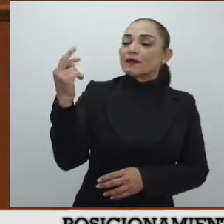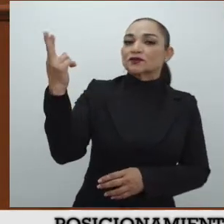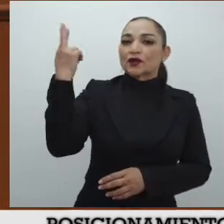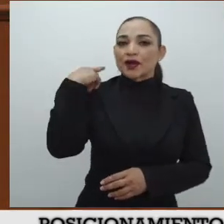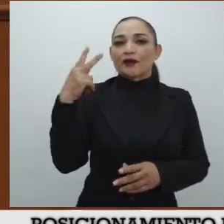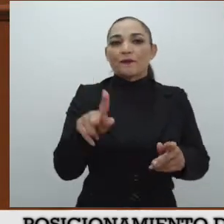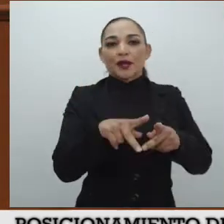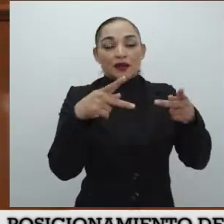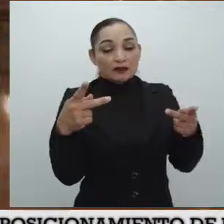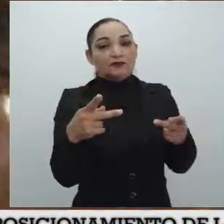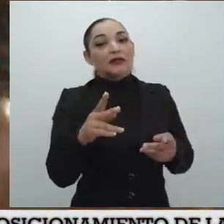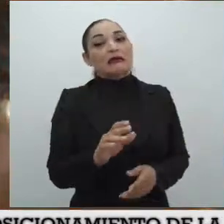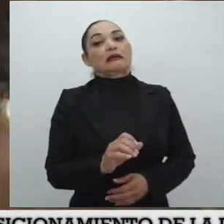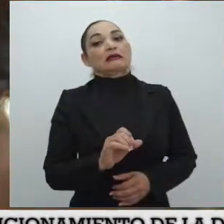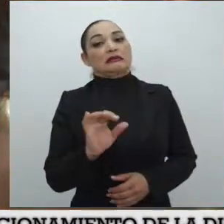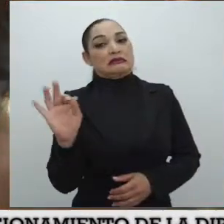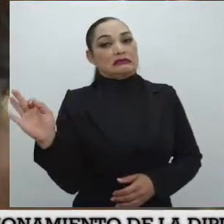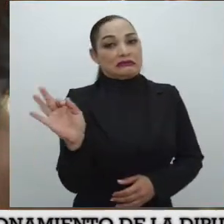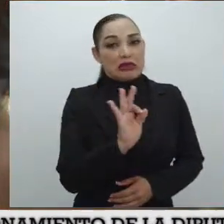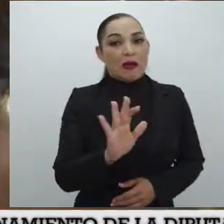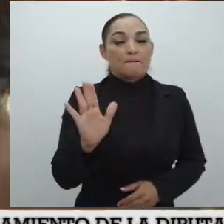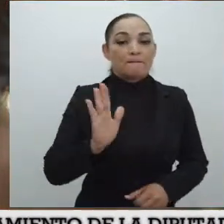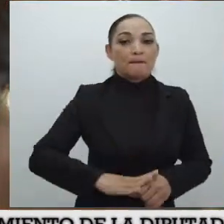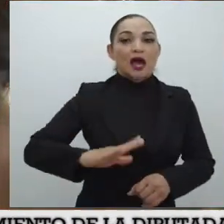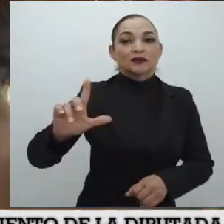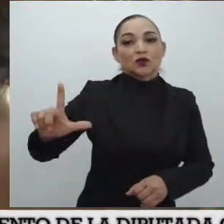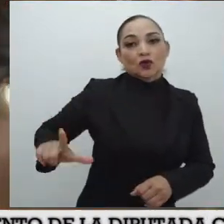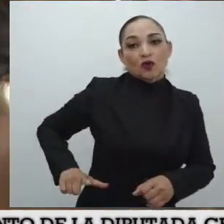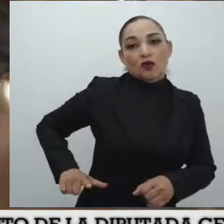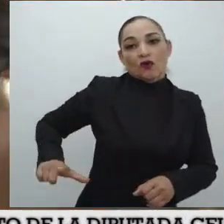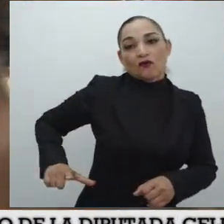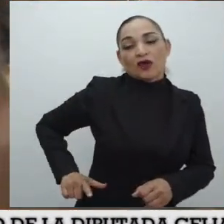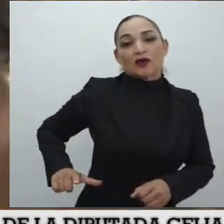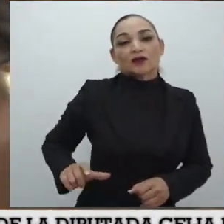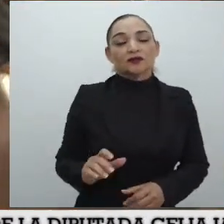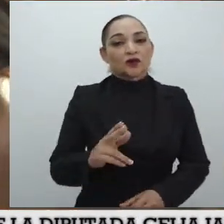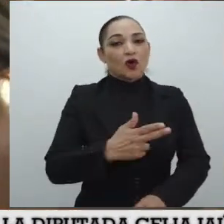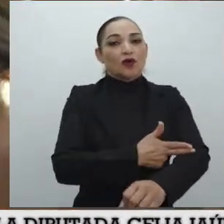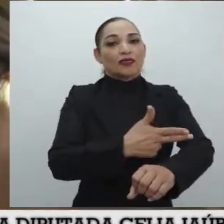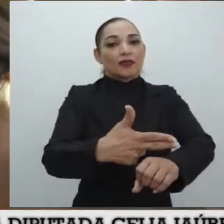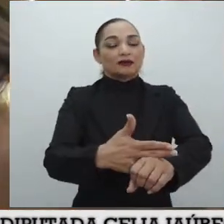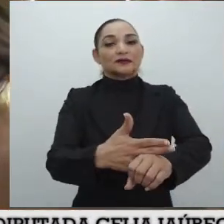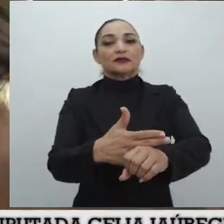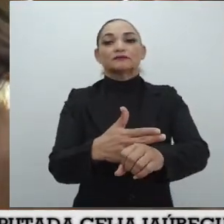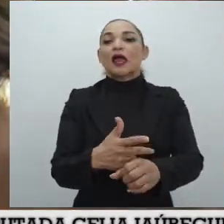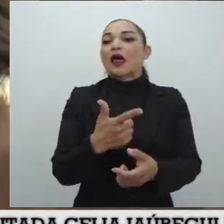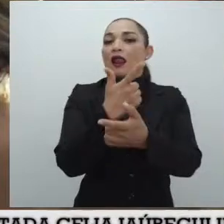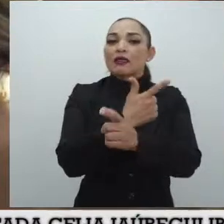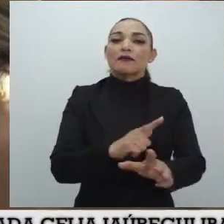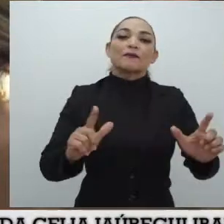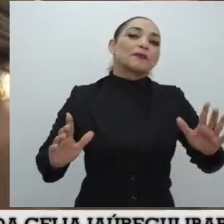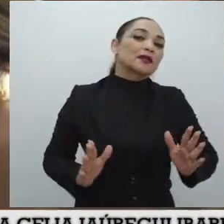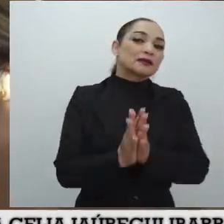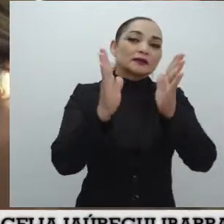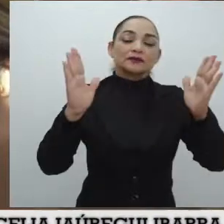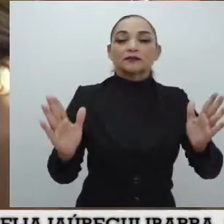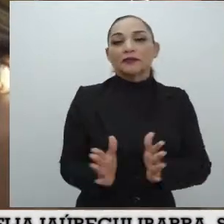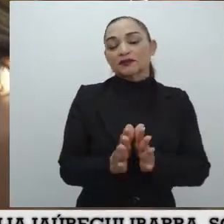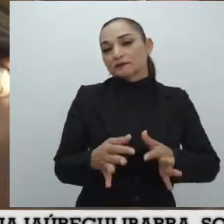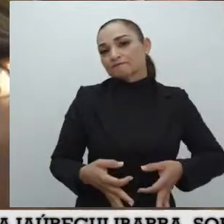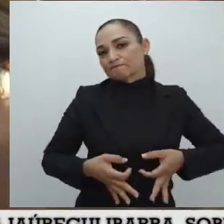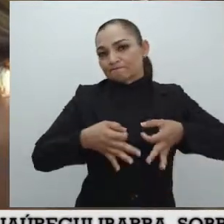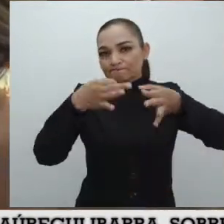gobiernos honestos, instituciones eficaces y una democracia de calidad. Porque